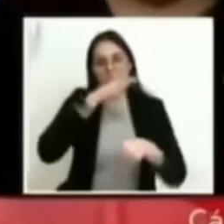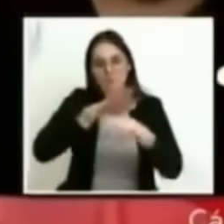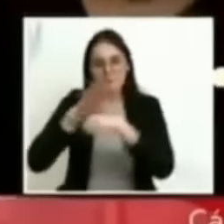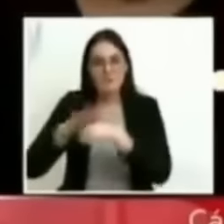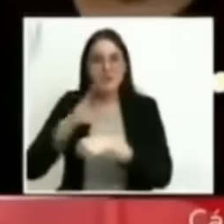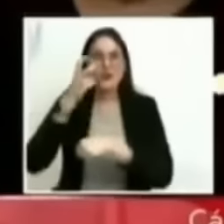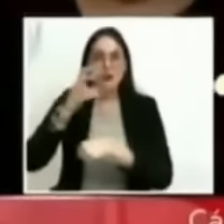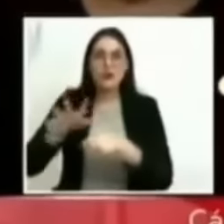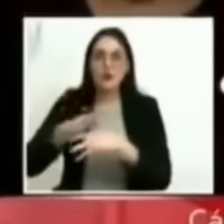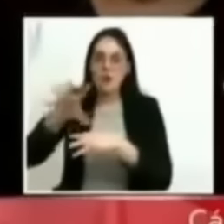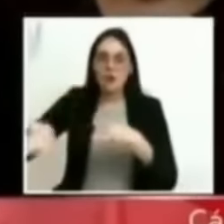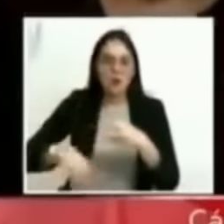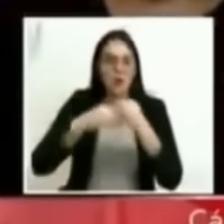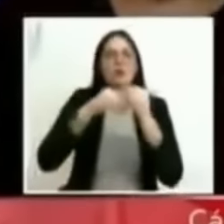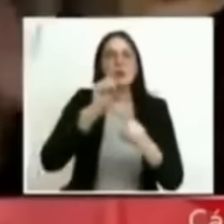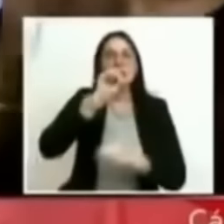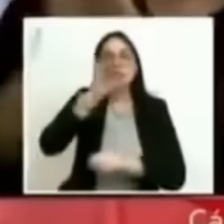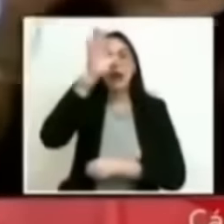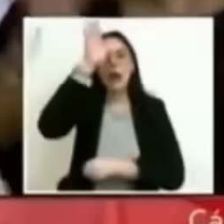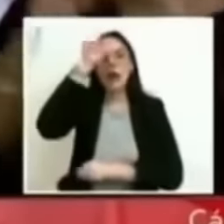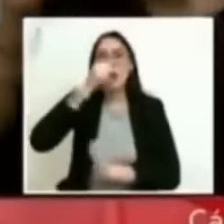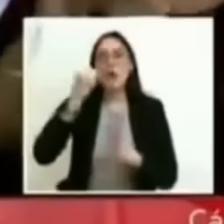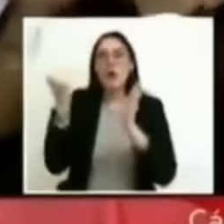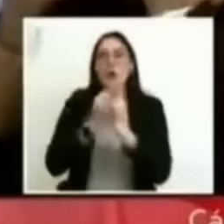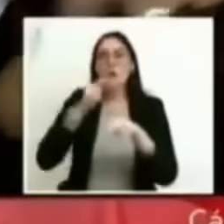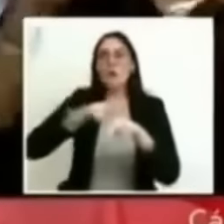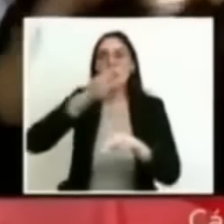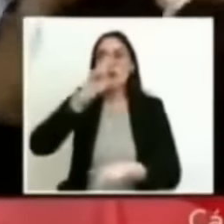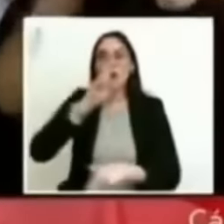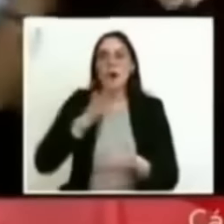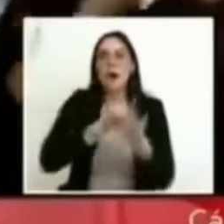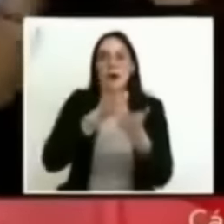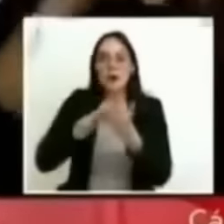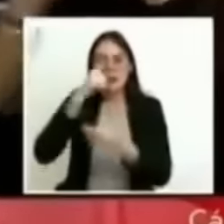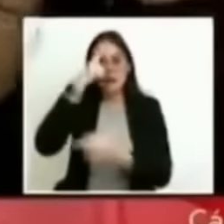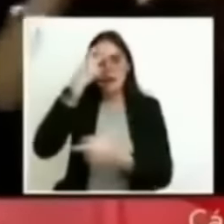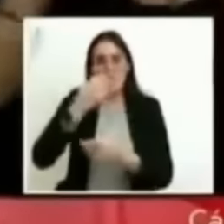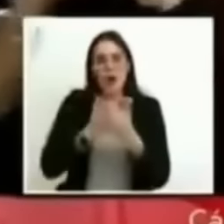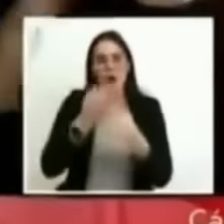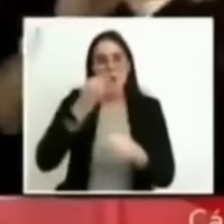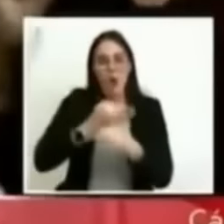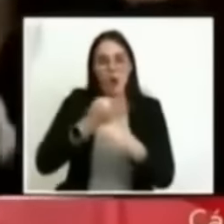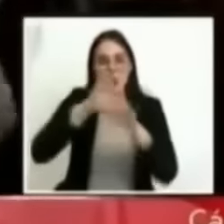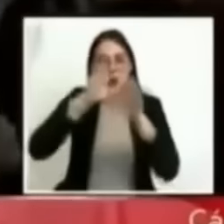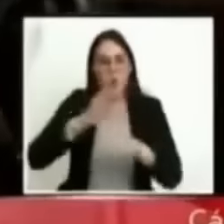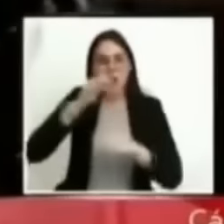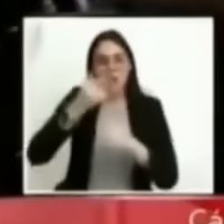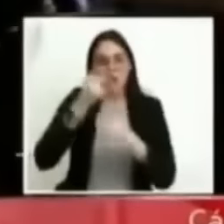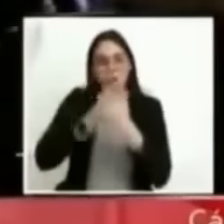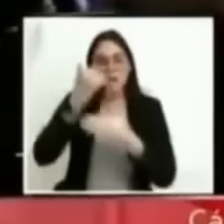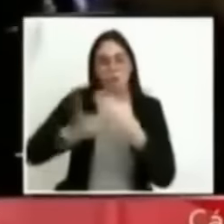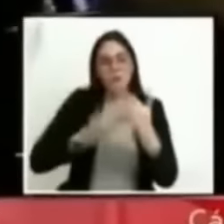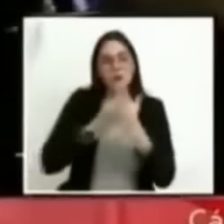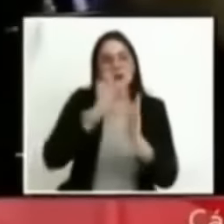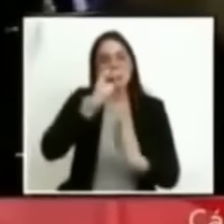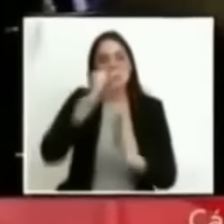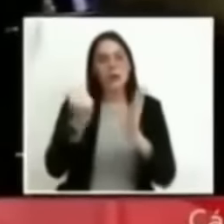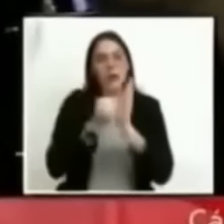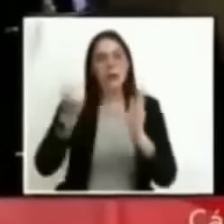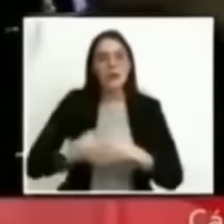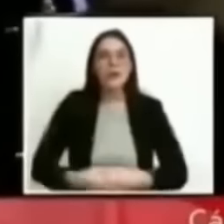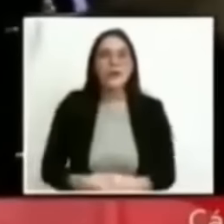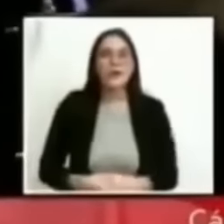una jornada histórica y sin duda continuará muy atento a cómo se desarrollarán los próximos capítulos de